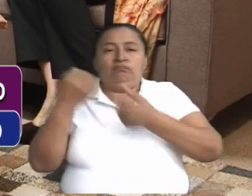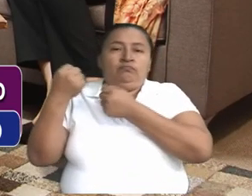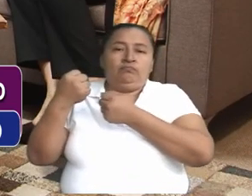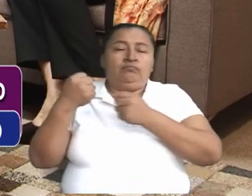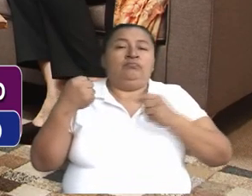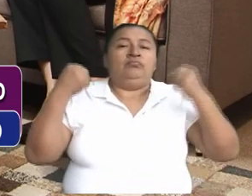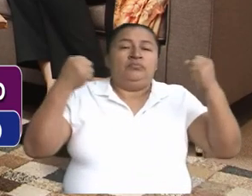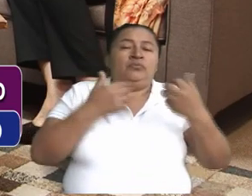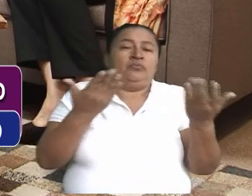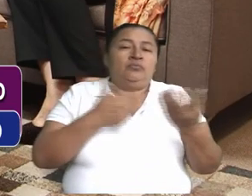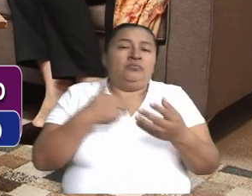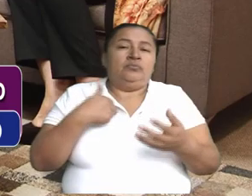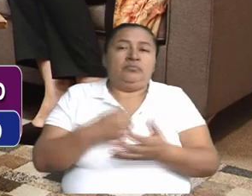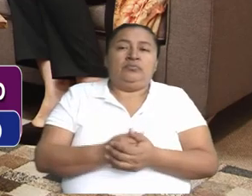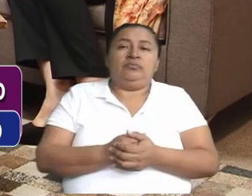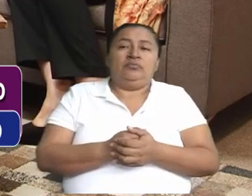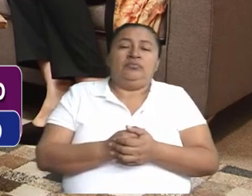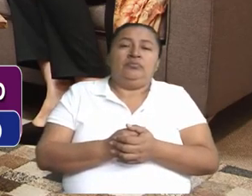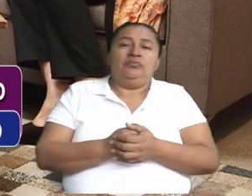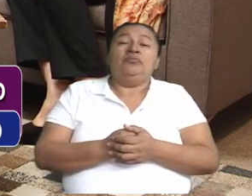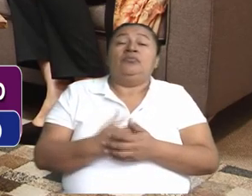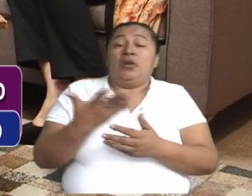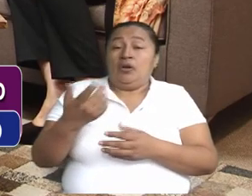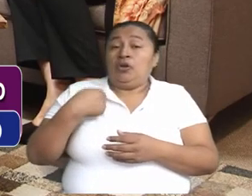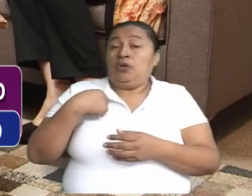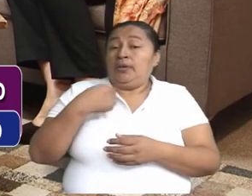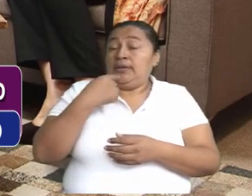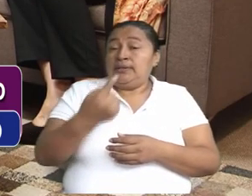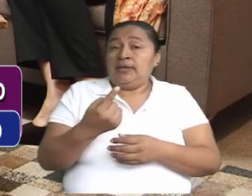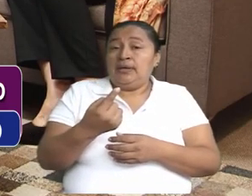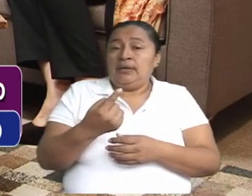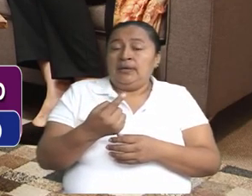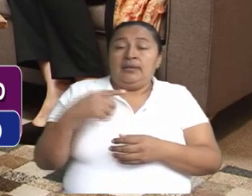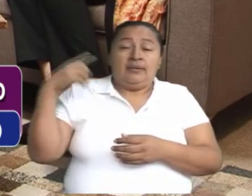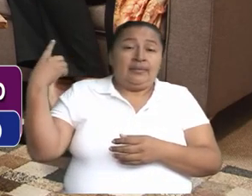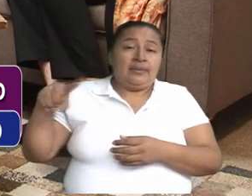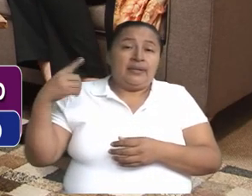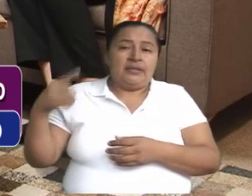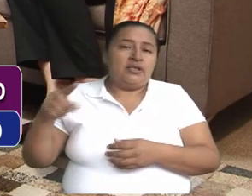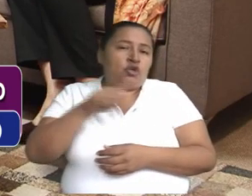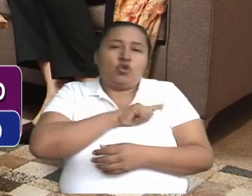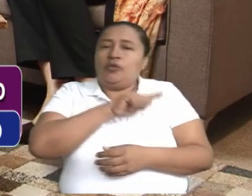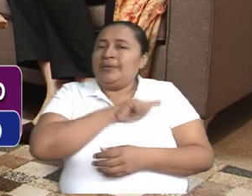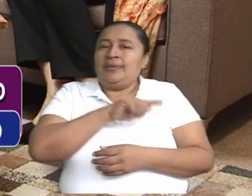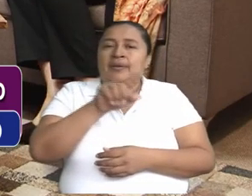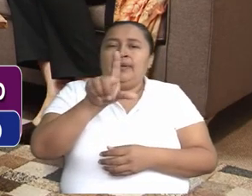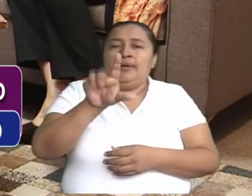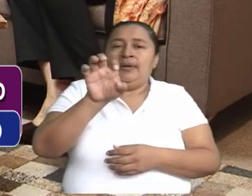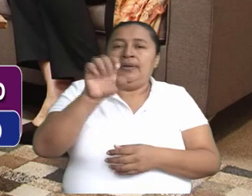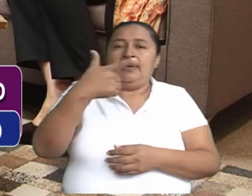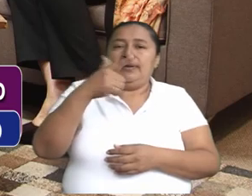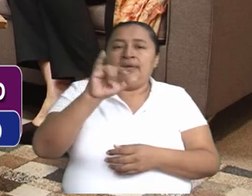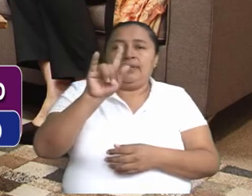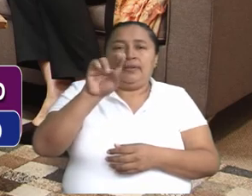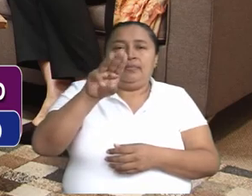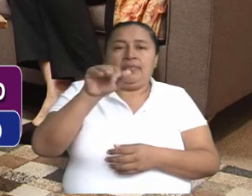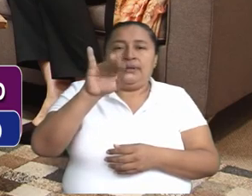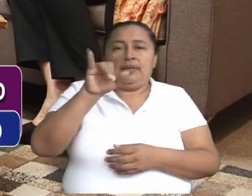poder? Precisamente eso es lo que te decía. La derecha no tiene legitimidad ni tiene las fuerzas que